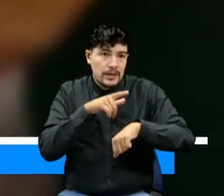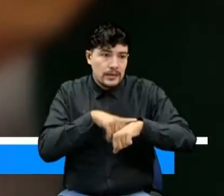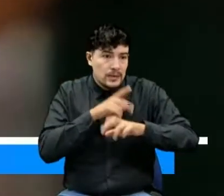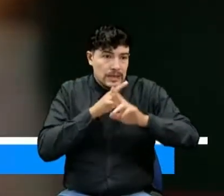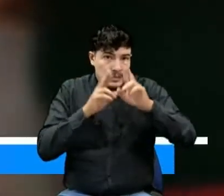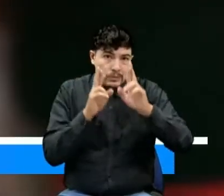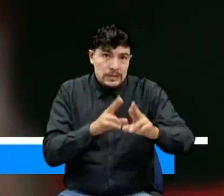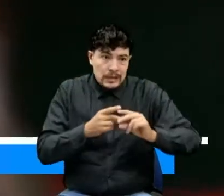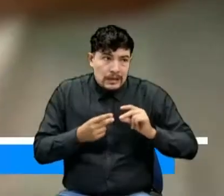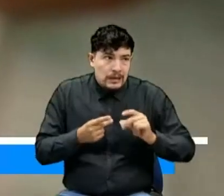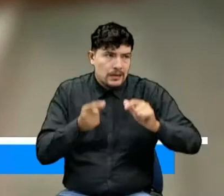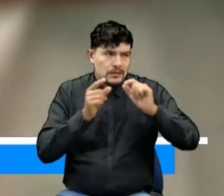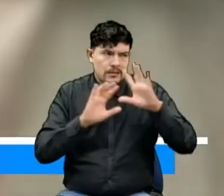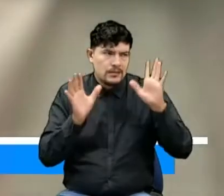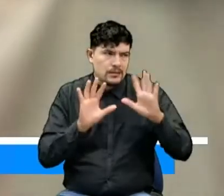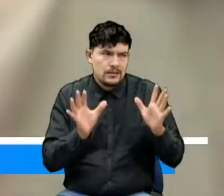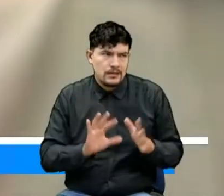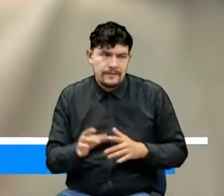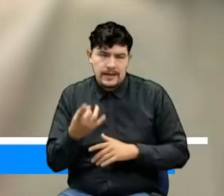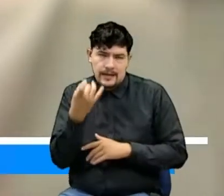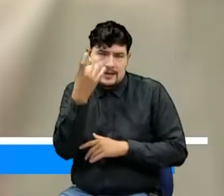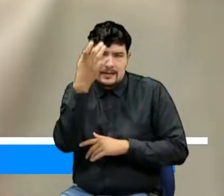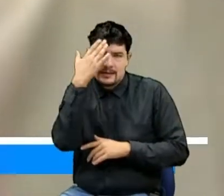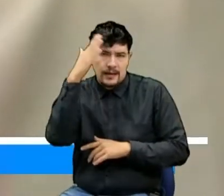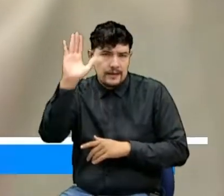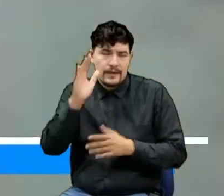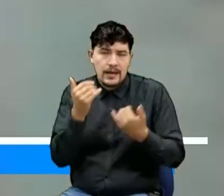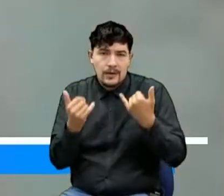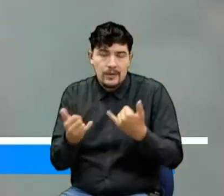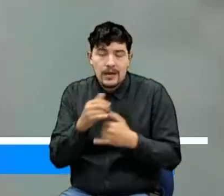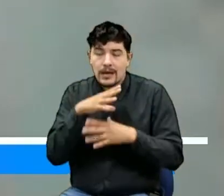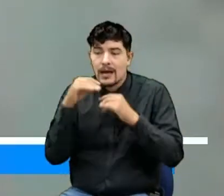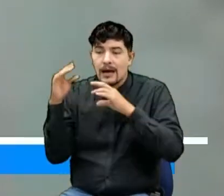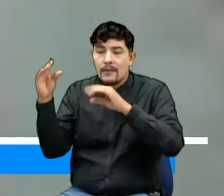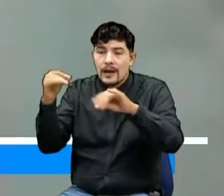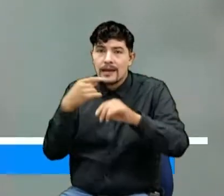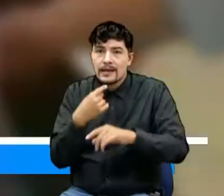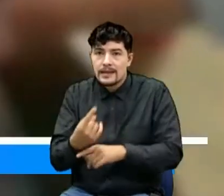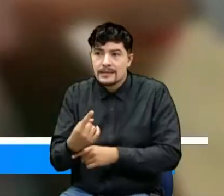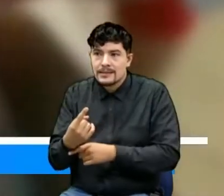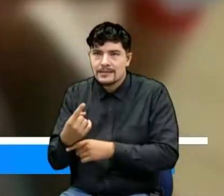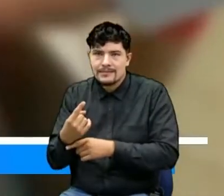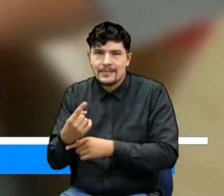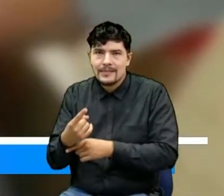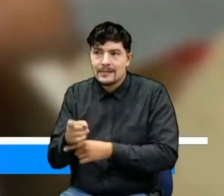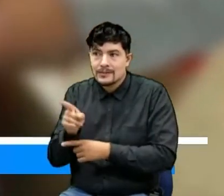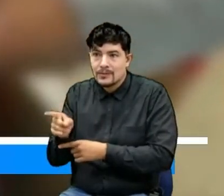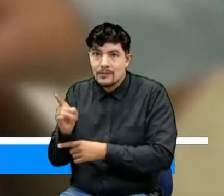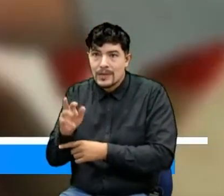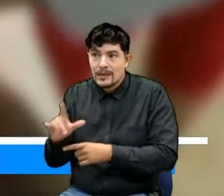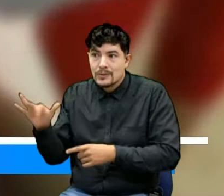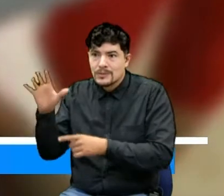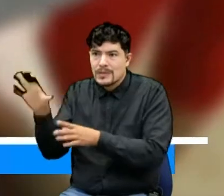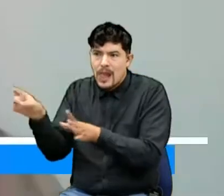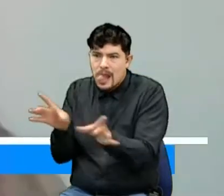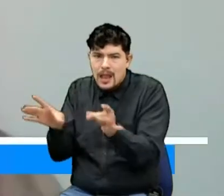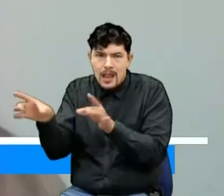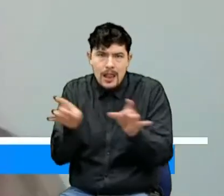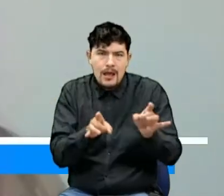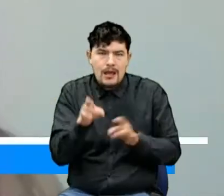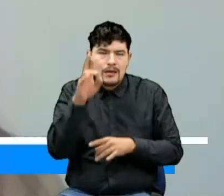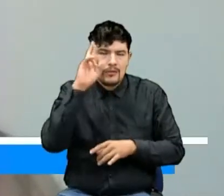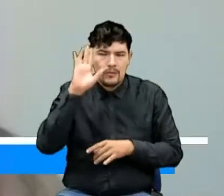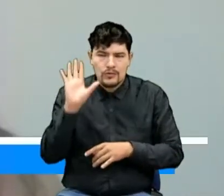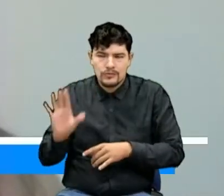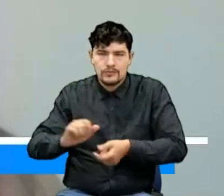dar o describir que eso es lo que va a pasar. Solo se está hablando de que hay una alta transmisión del virus por la